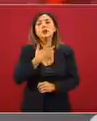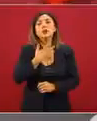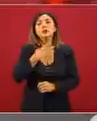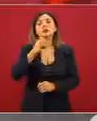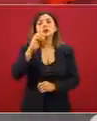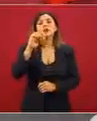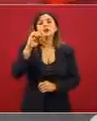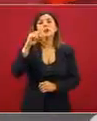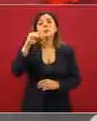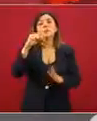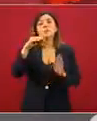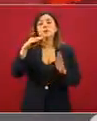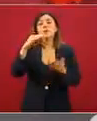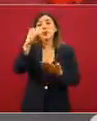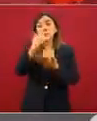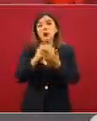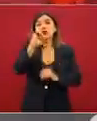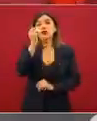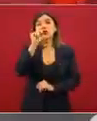0.7.